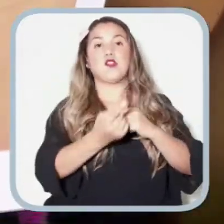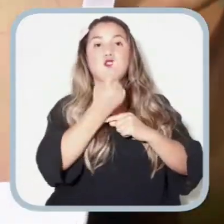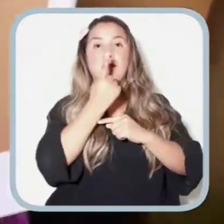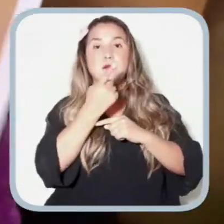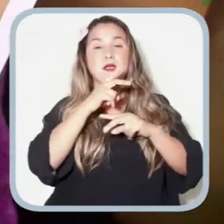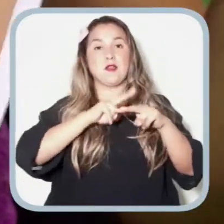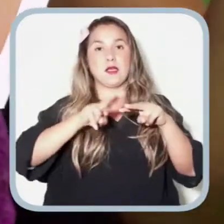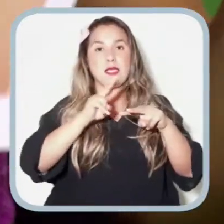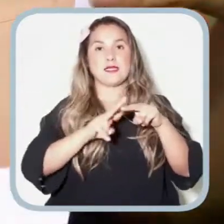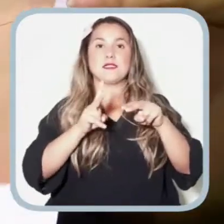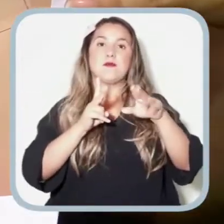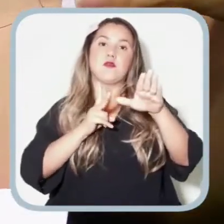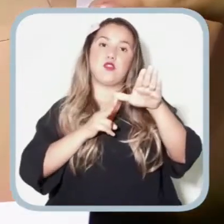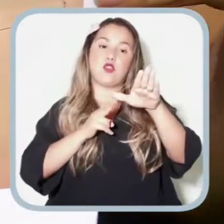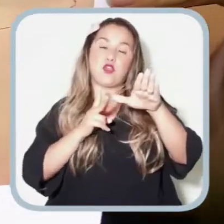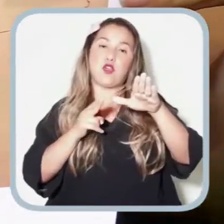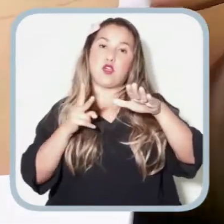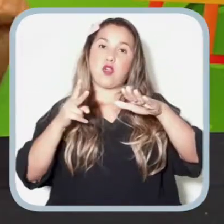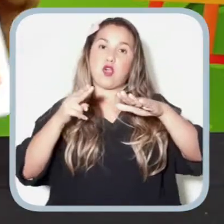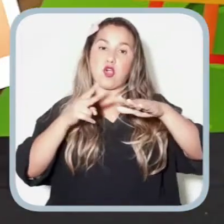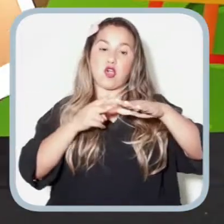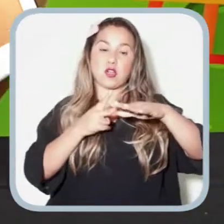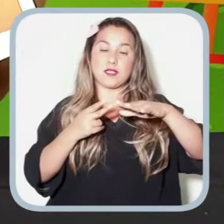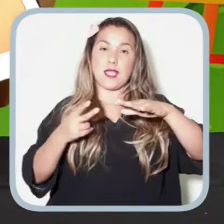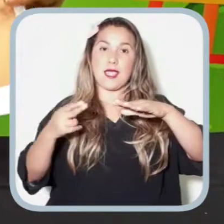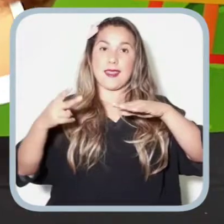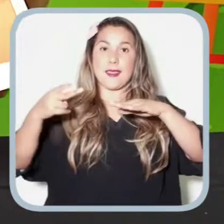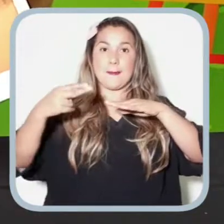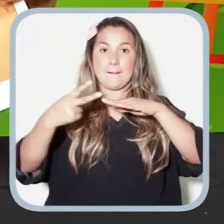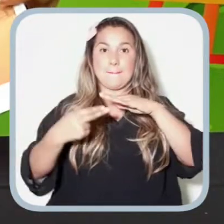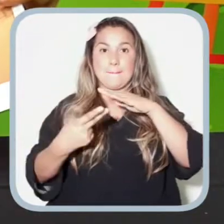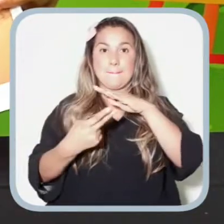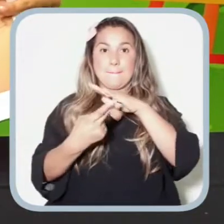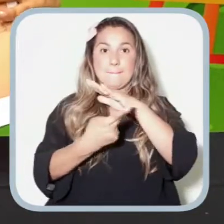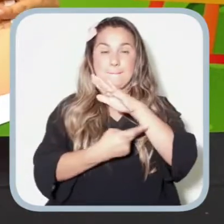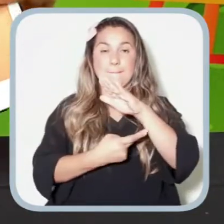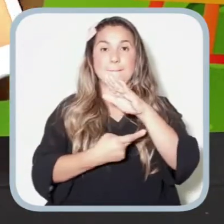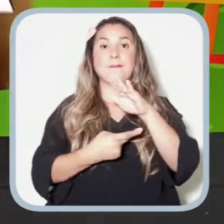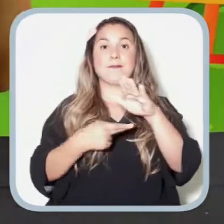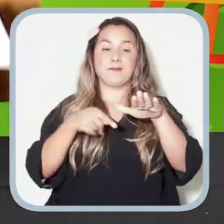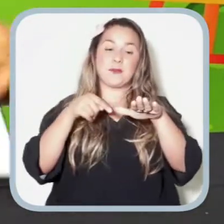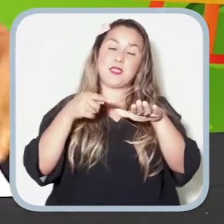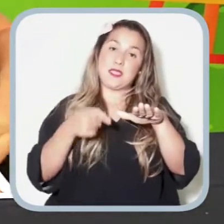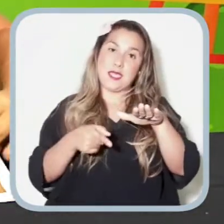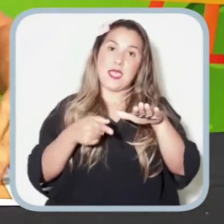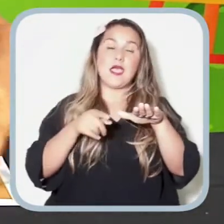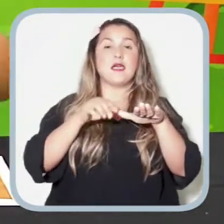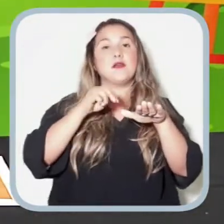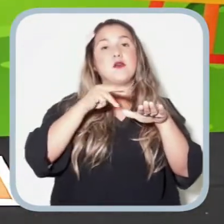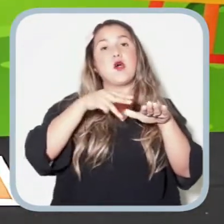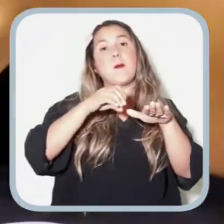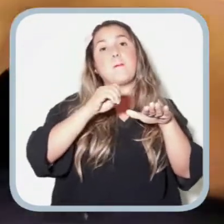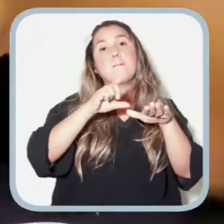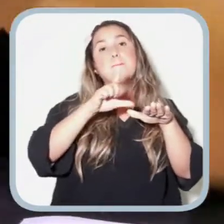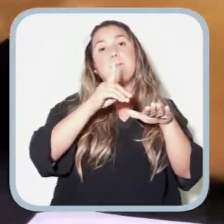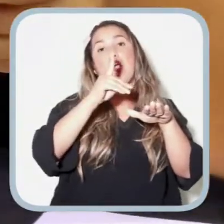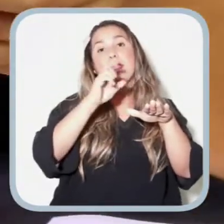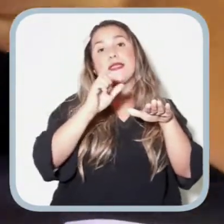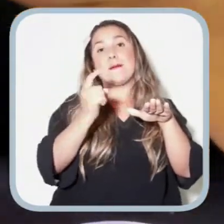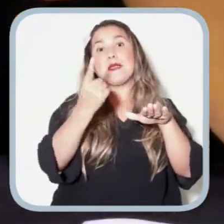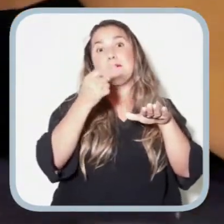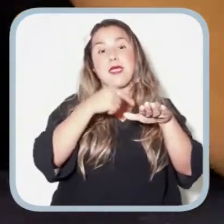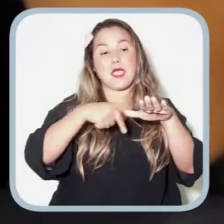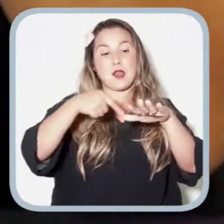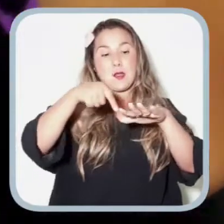primero que hacemos es cortar nuestro molde para marcar las salitas que en este